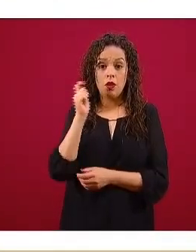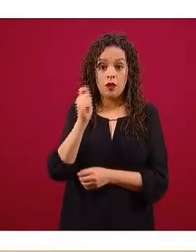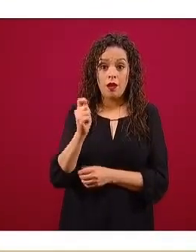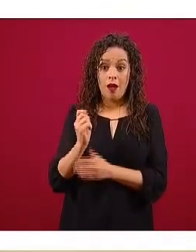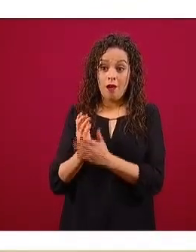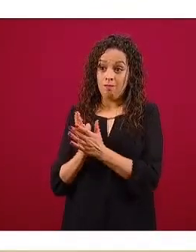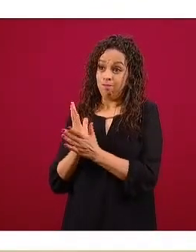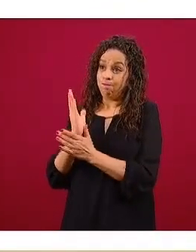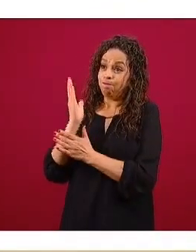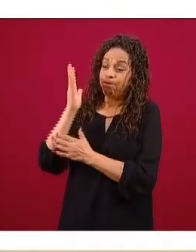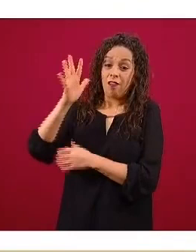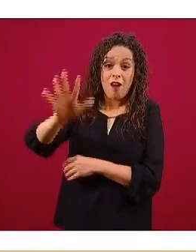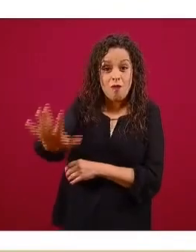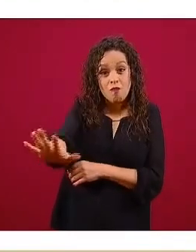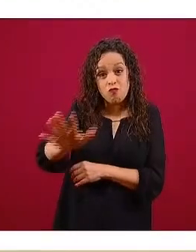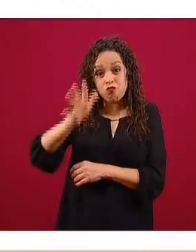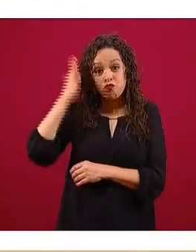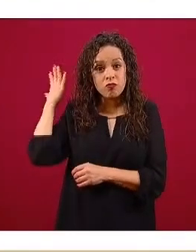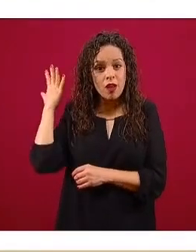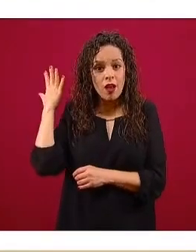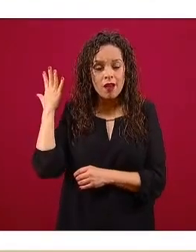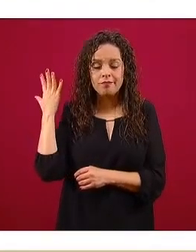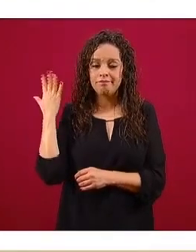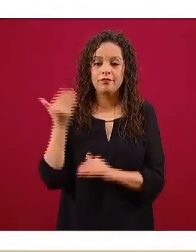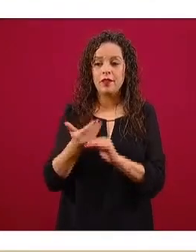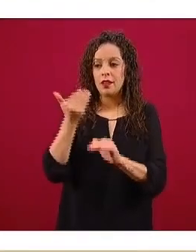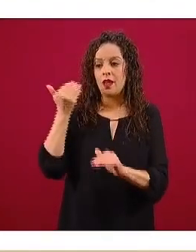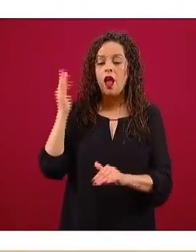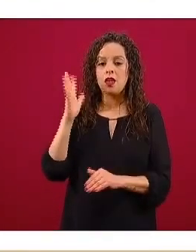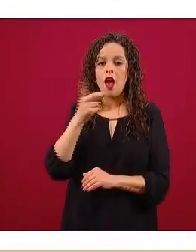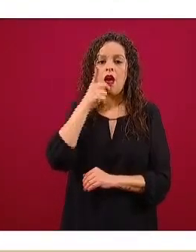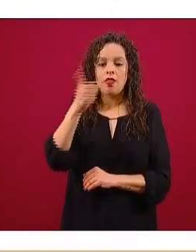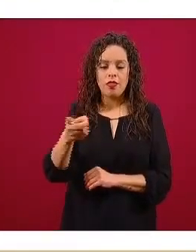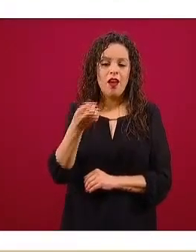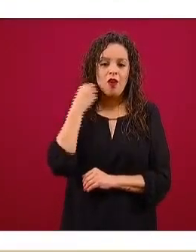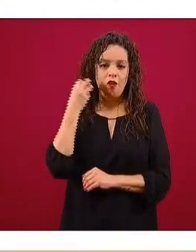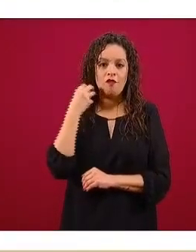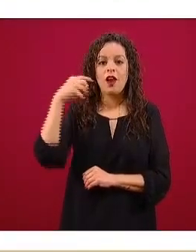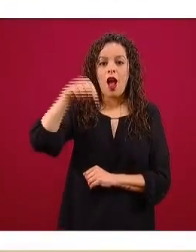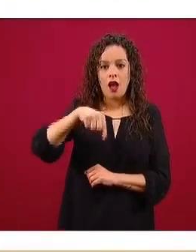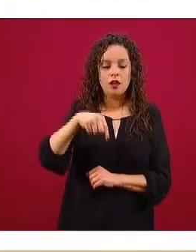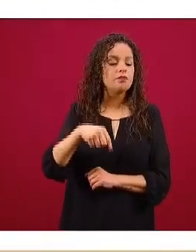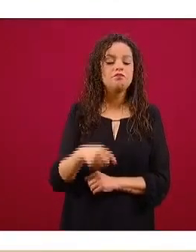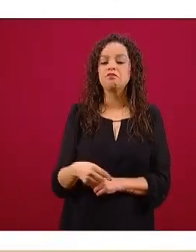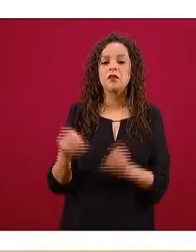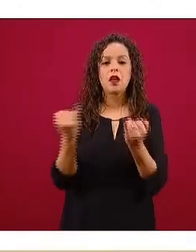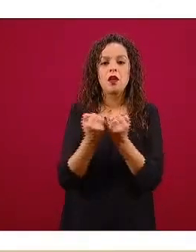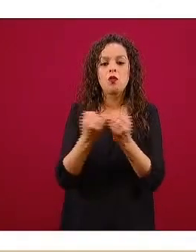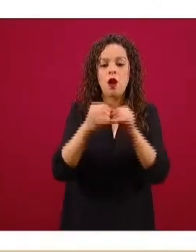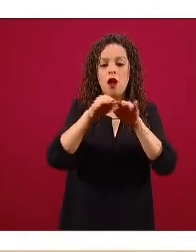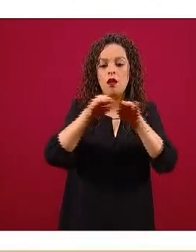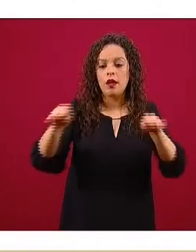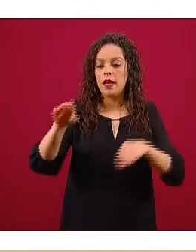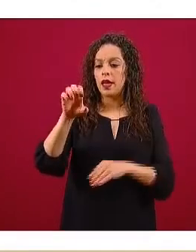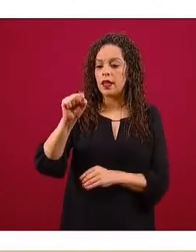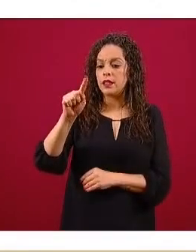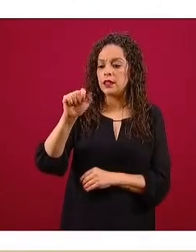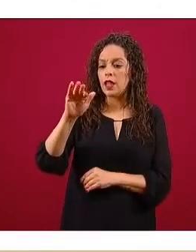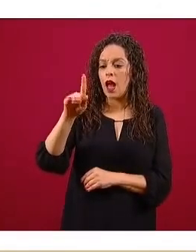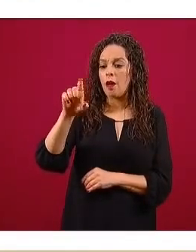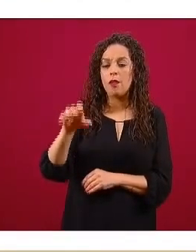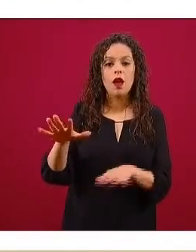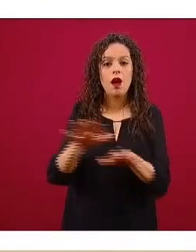la velocidad que lo hemos estado también comentando en conferencias anteriores se ha mantenido estable, no tenemos un